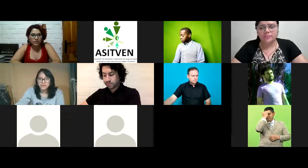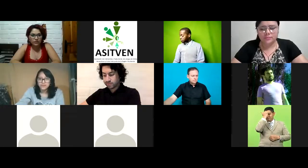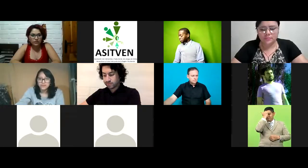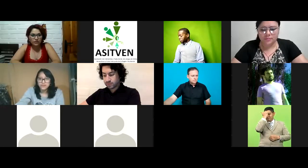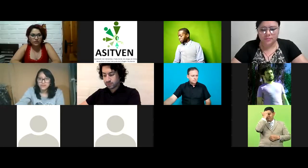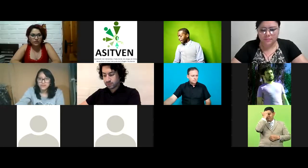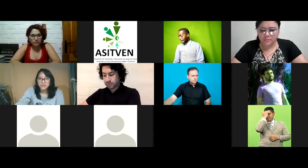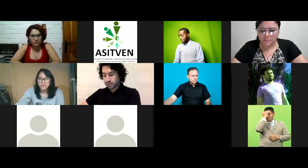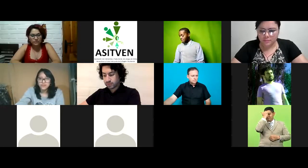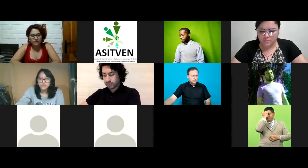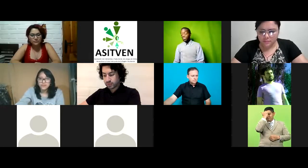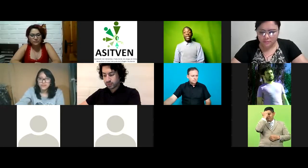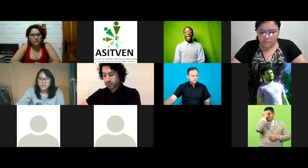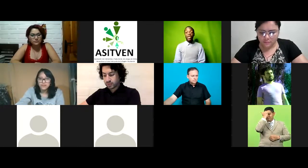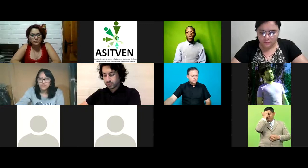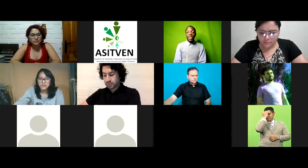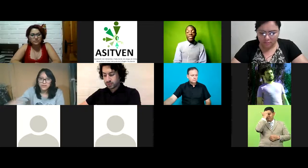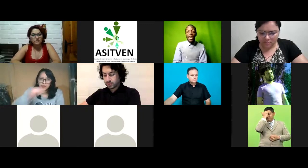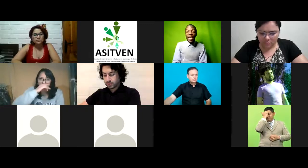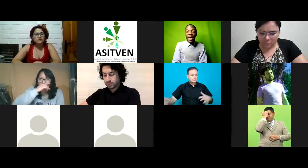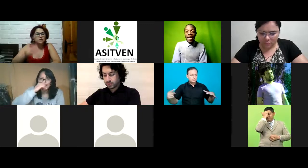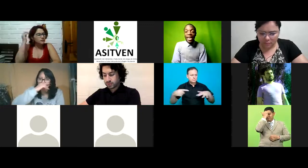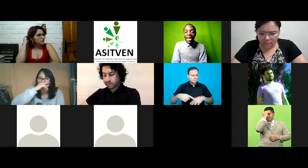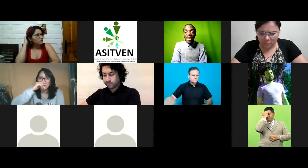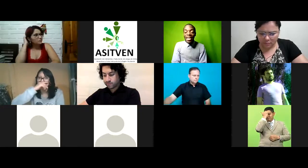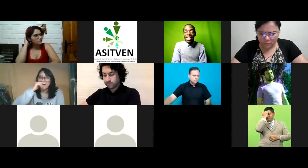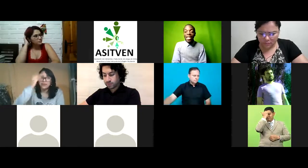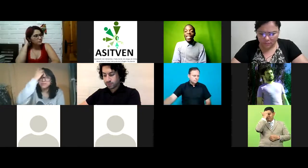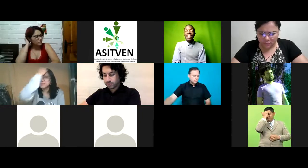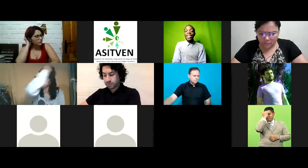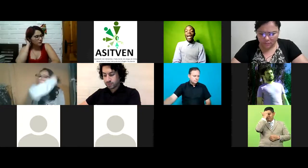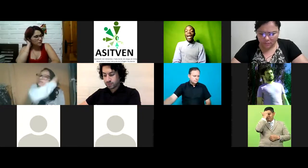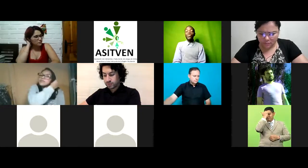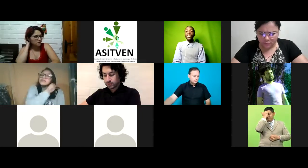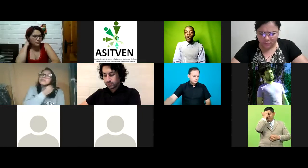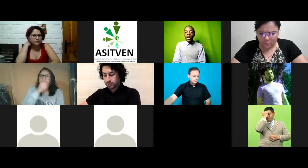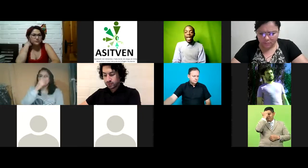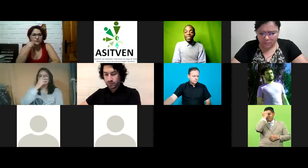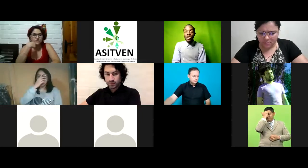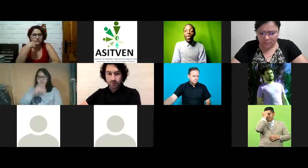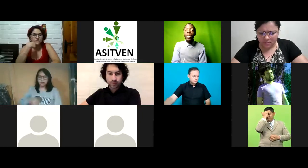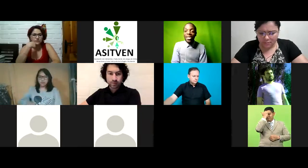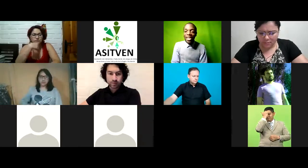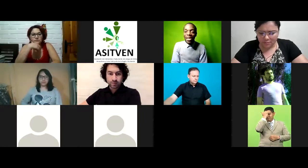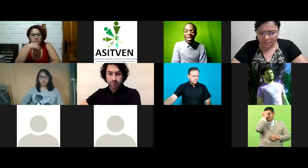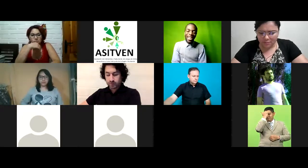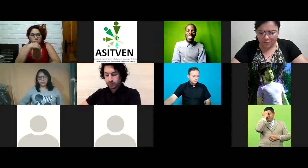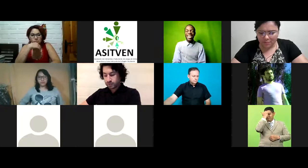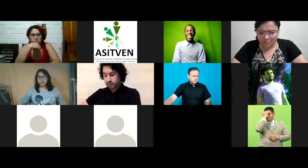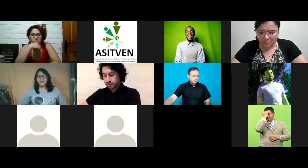internacional. Bien, entonces, queda que, aunque ustedes no lo crean, lo vuelvan a